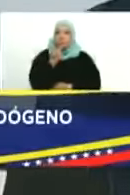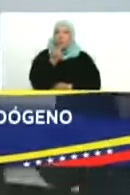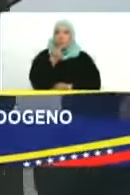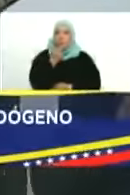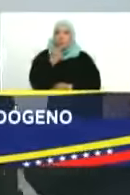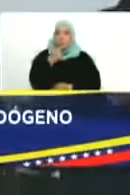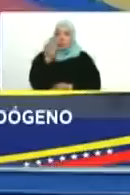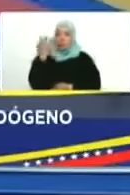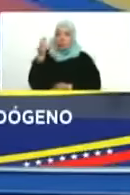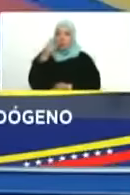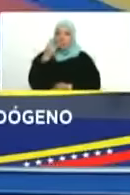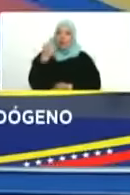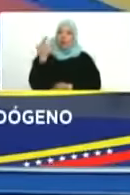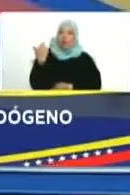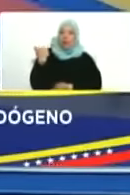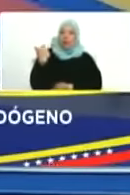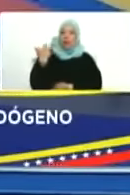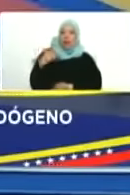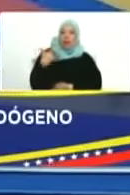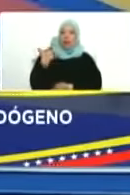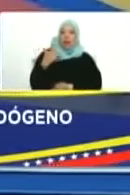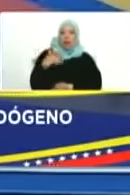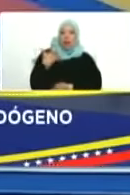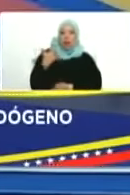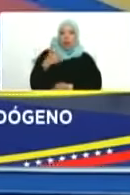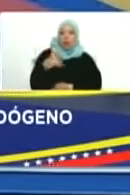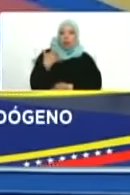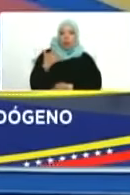elegante? ¿Es bonita o no es bonita?